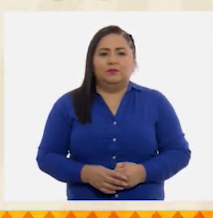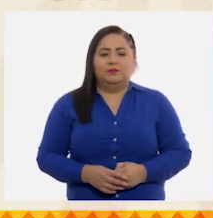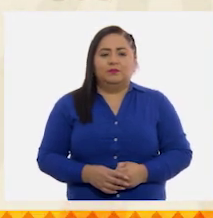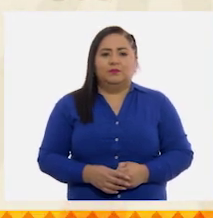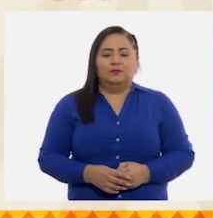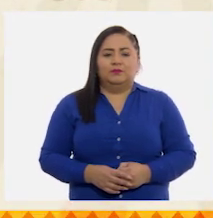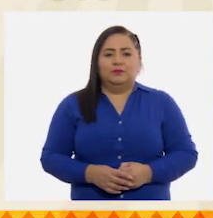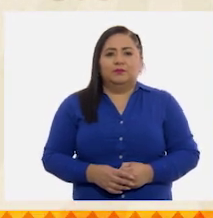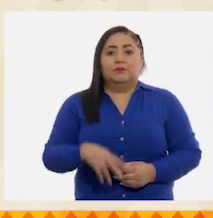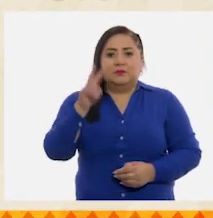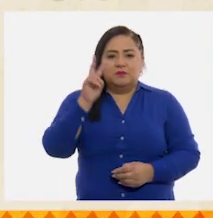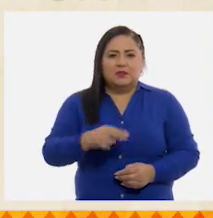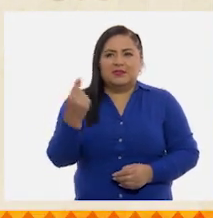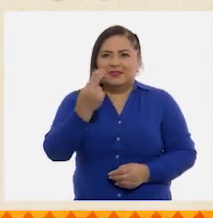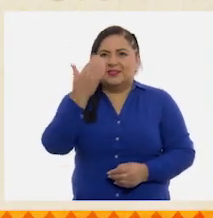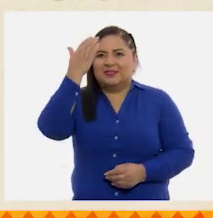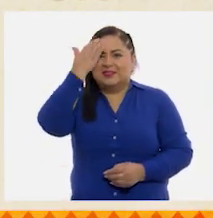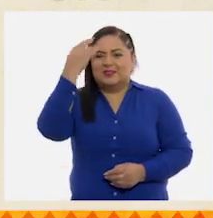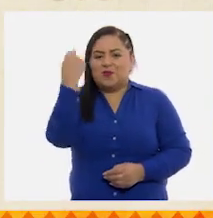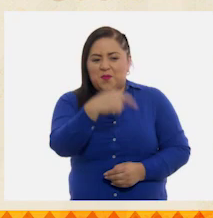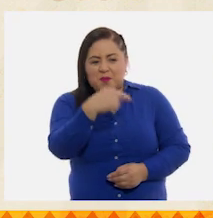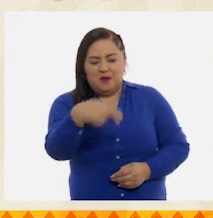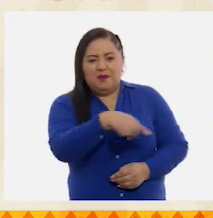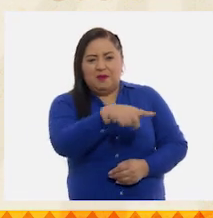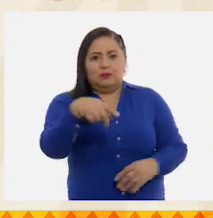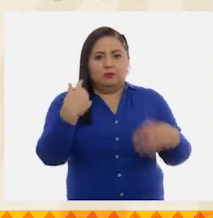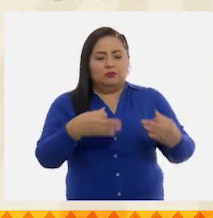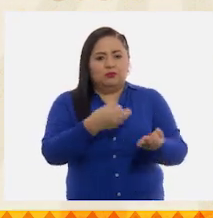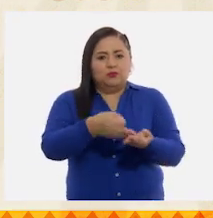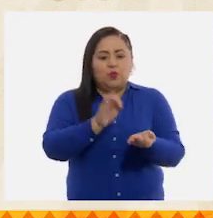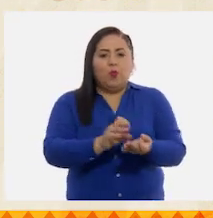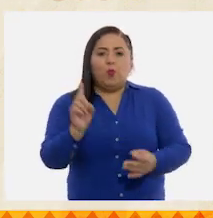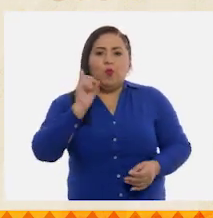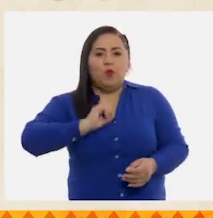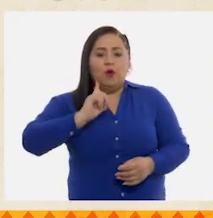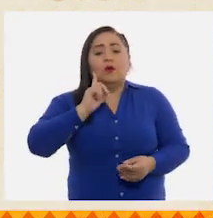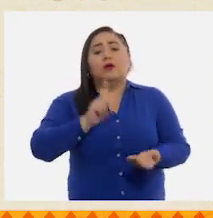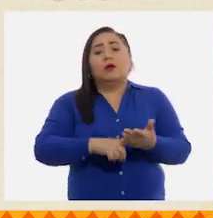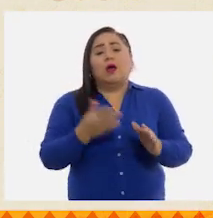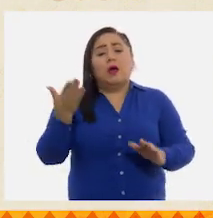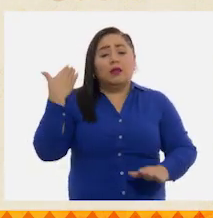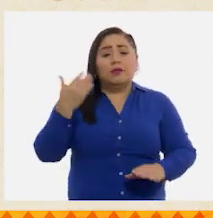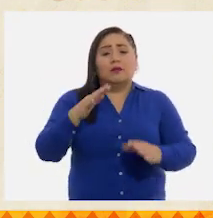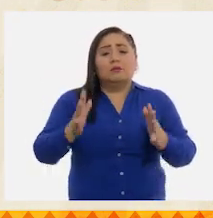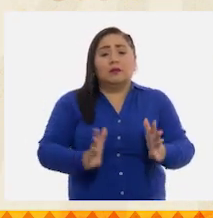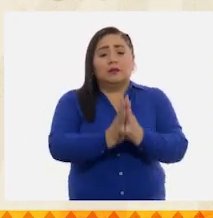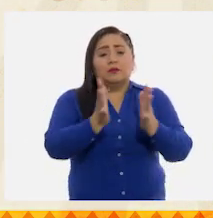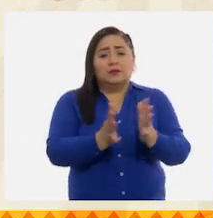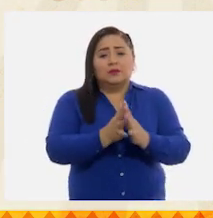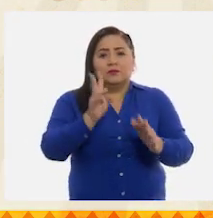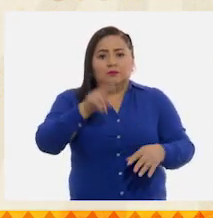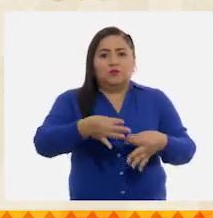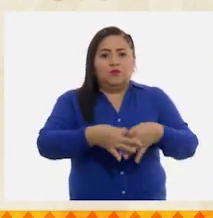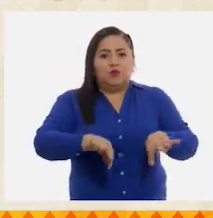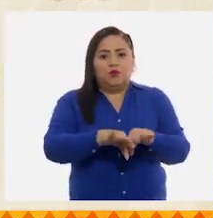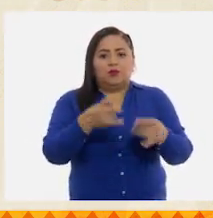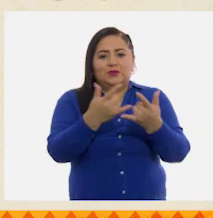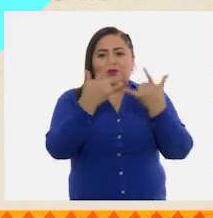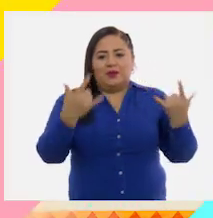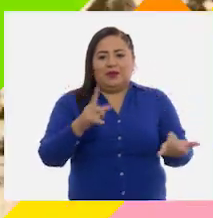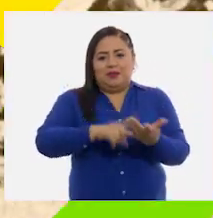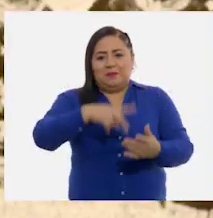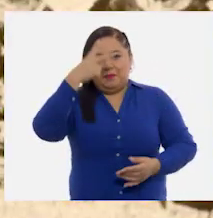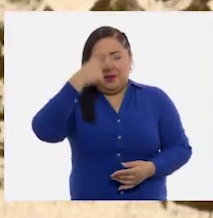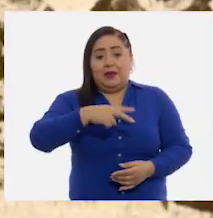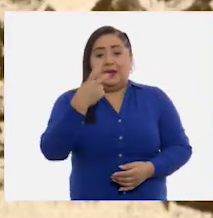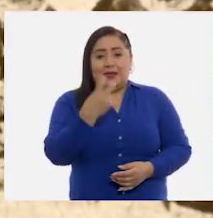Qué bien nos hace conocer los nombres de estas heroicas mujeres que participaron en estos momentos cruciales de la historia de México.